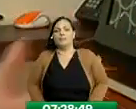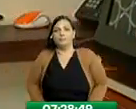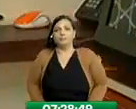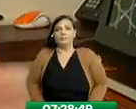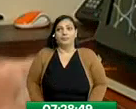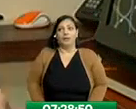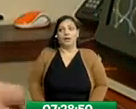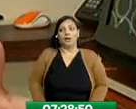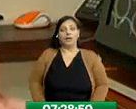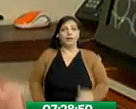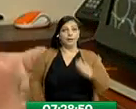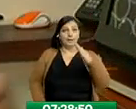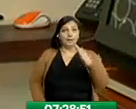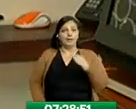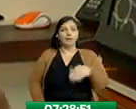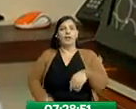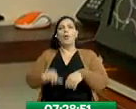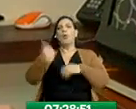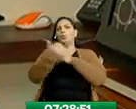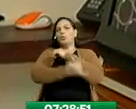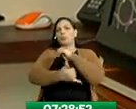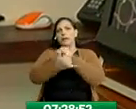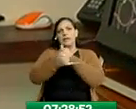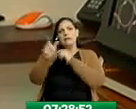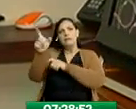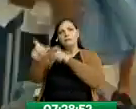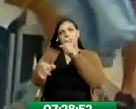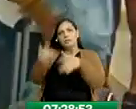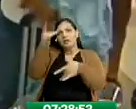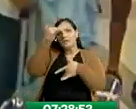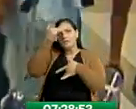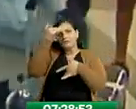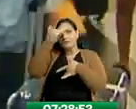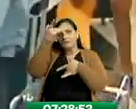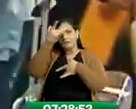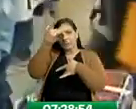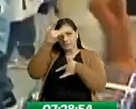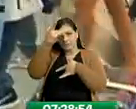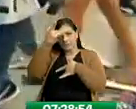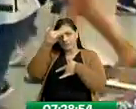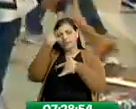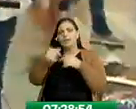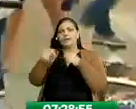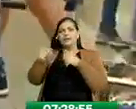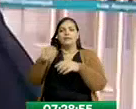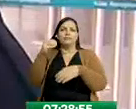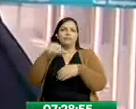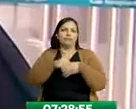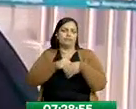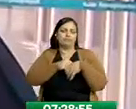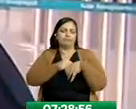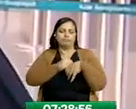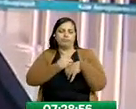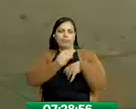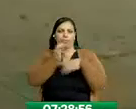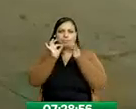distantes, probablemente el término a utilizar sería pandemia. En Ecuador se fortalecerían las acciones de vigilancia en los